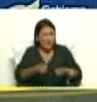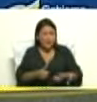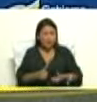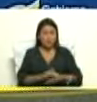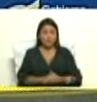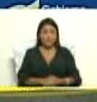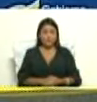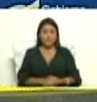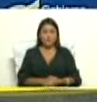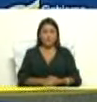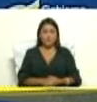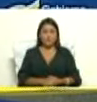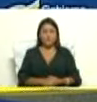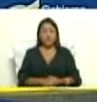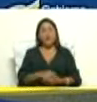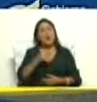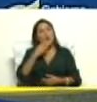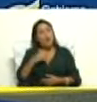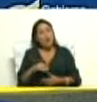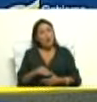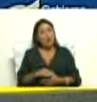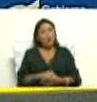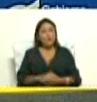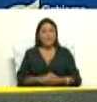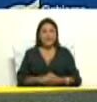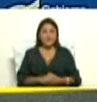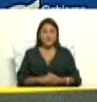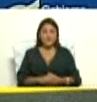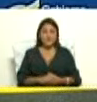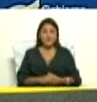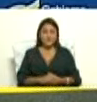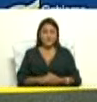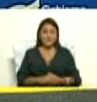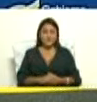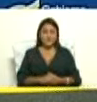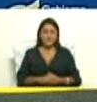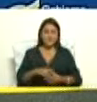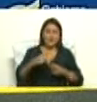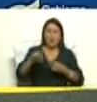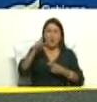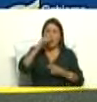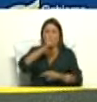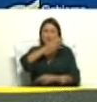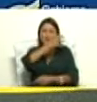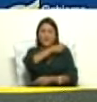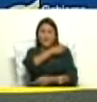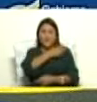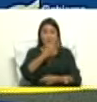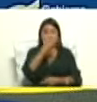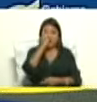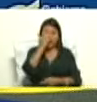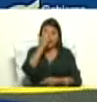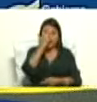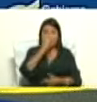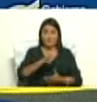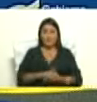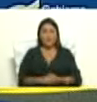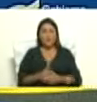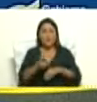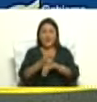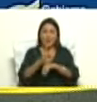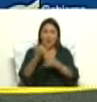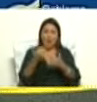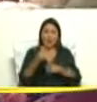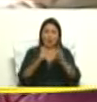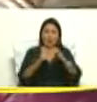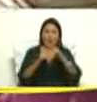primera juventud marquez Gerardo capitán del 4 de Febrero gobernador de